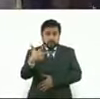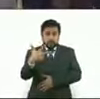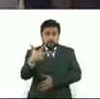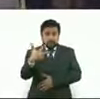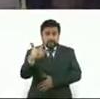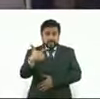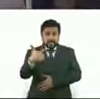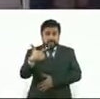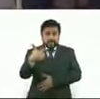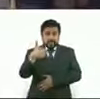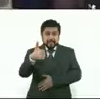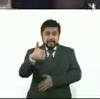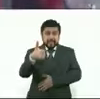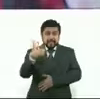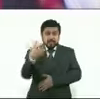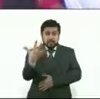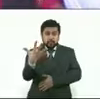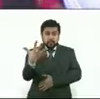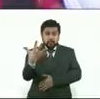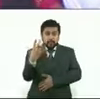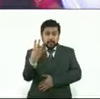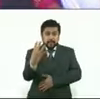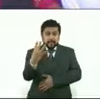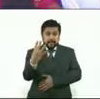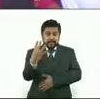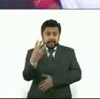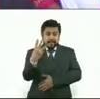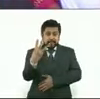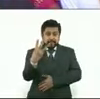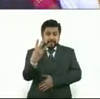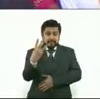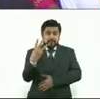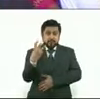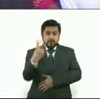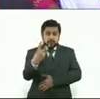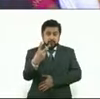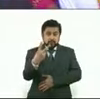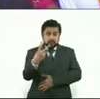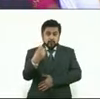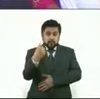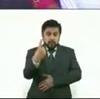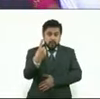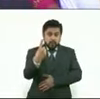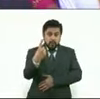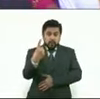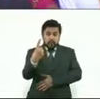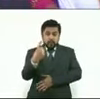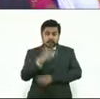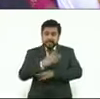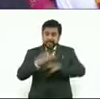7, 6, 5, 4, 3, 2, 1.